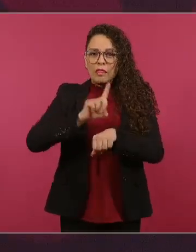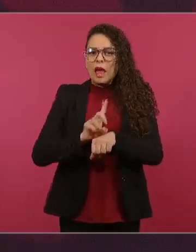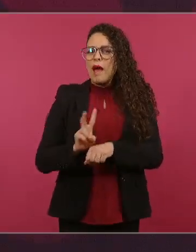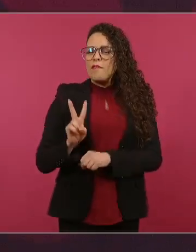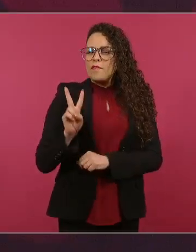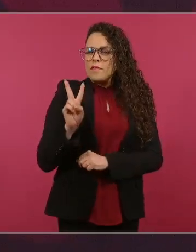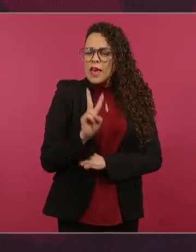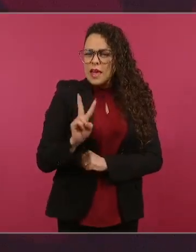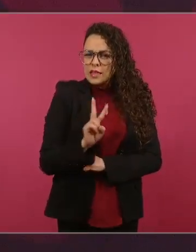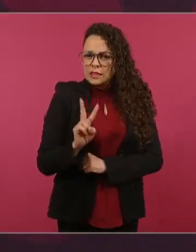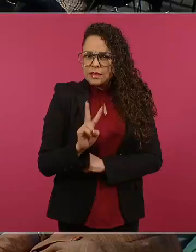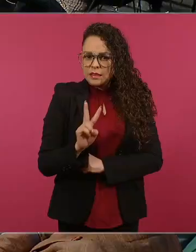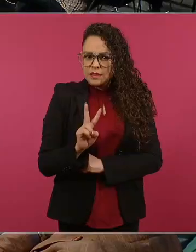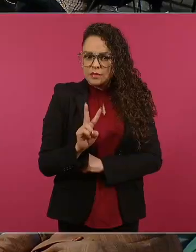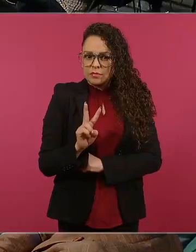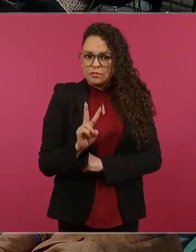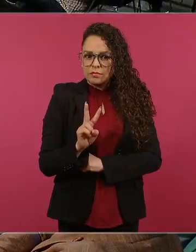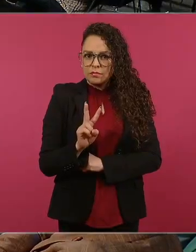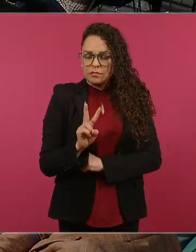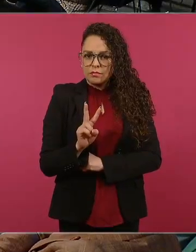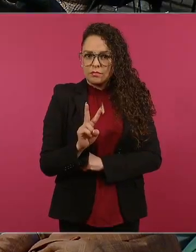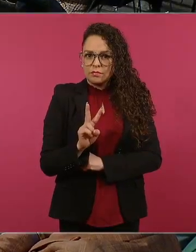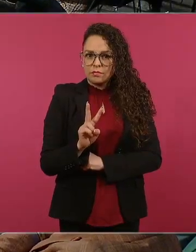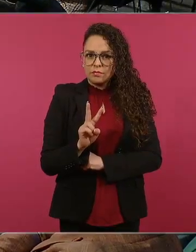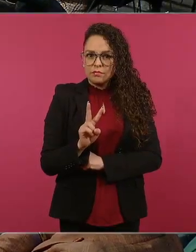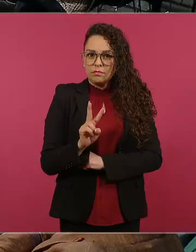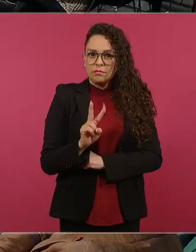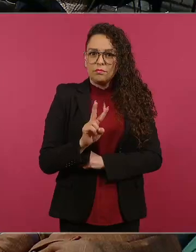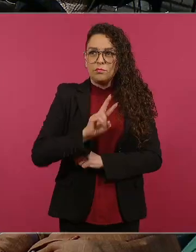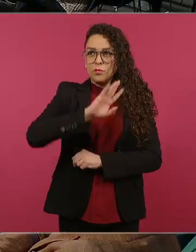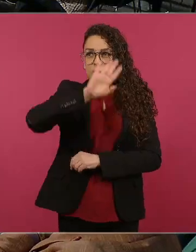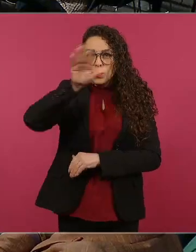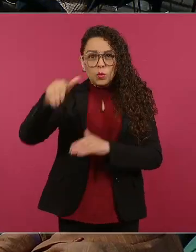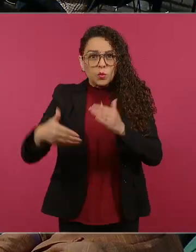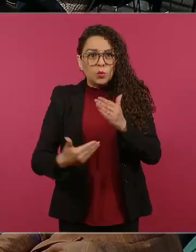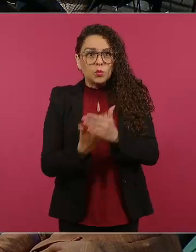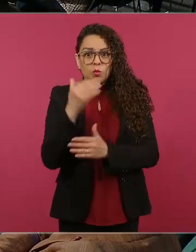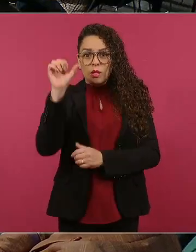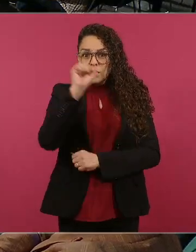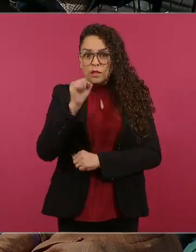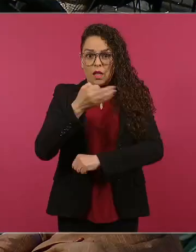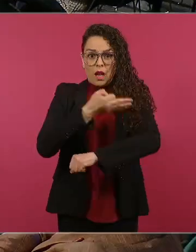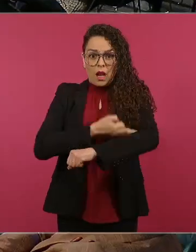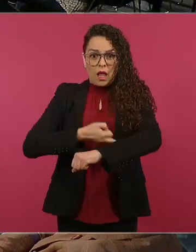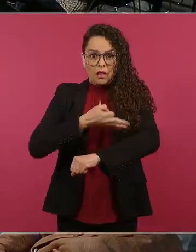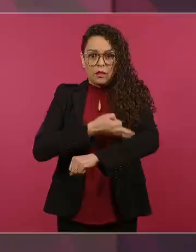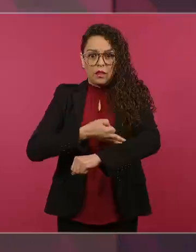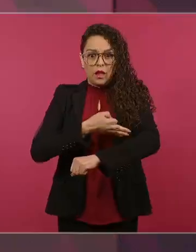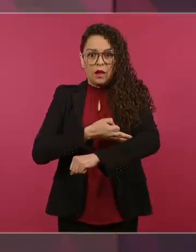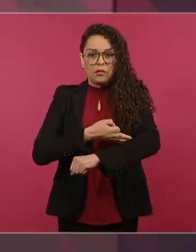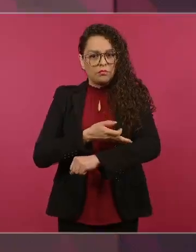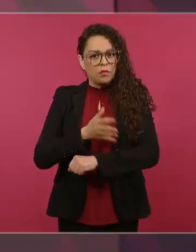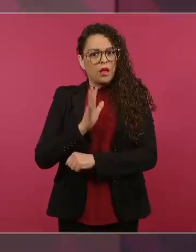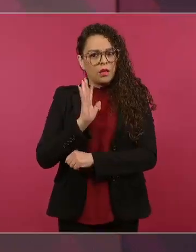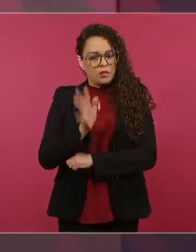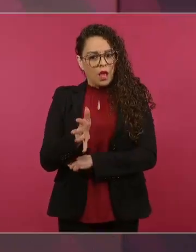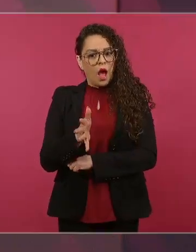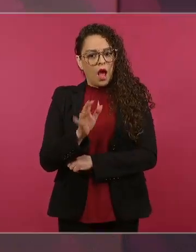Hasta el sábado por la tarde aparece un comunicado